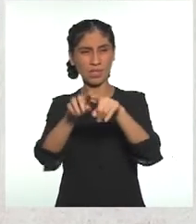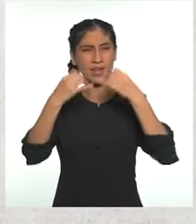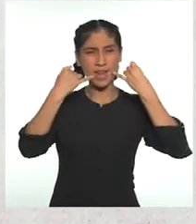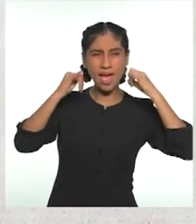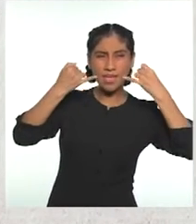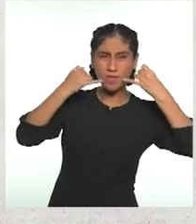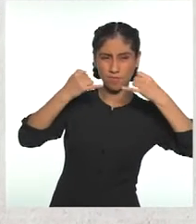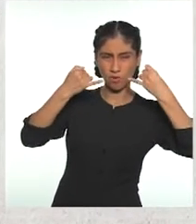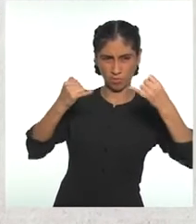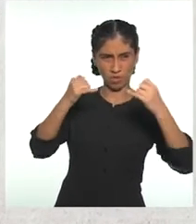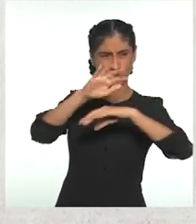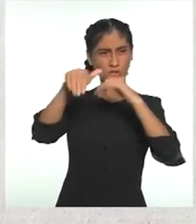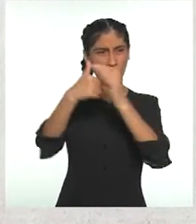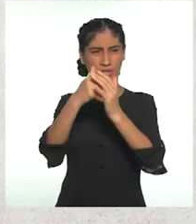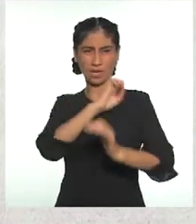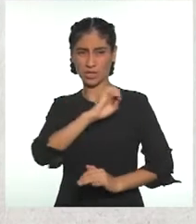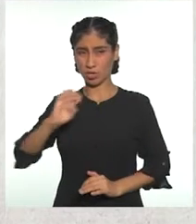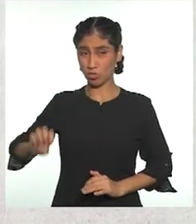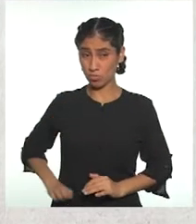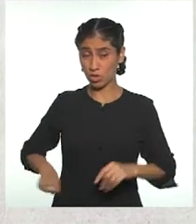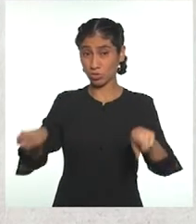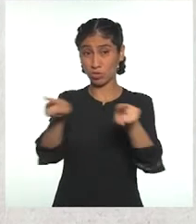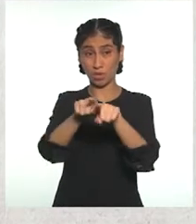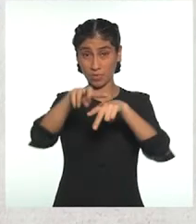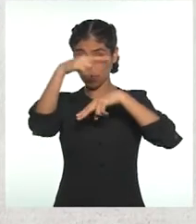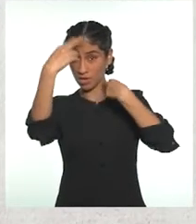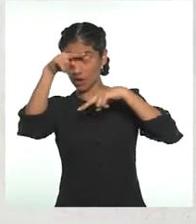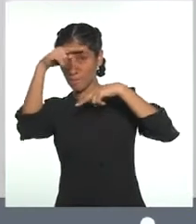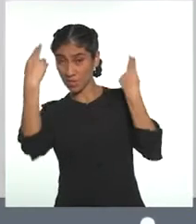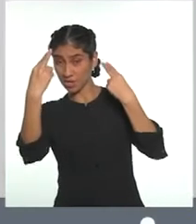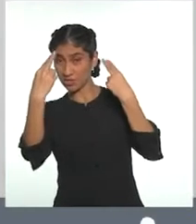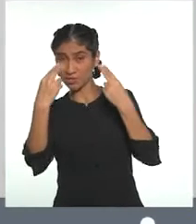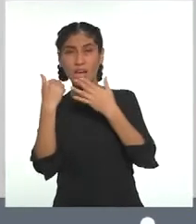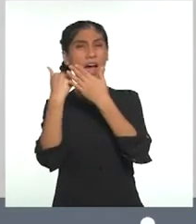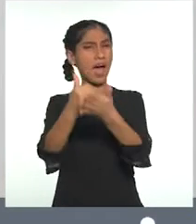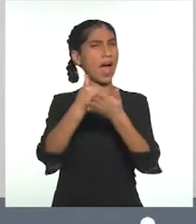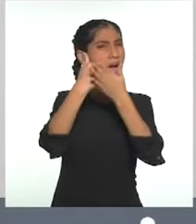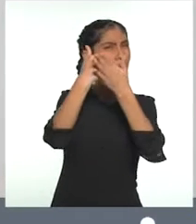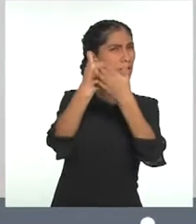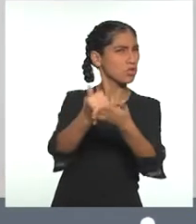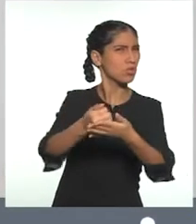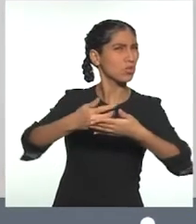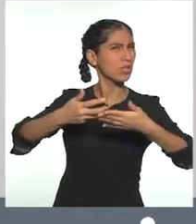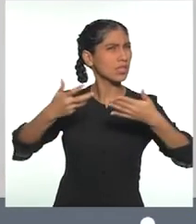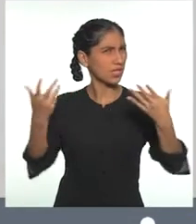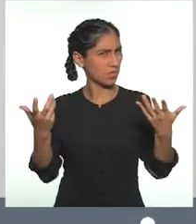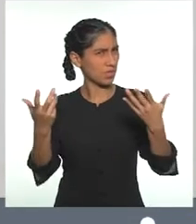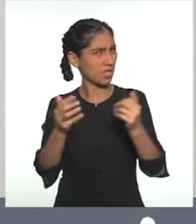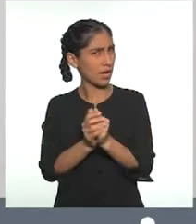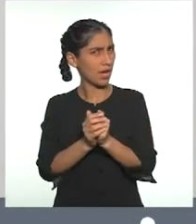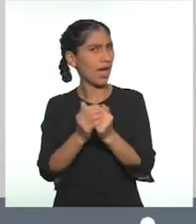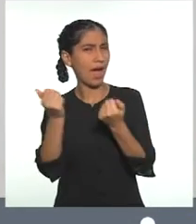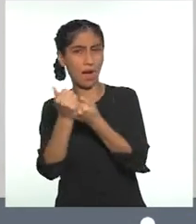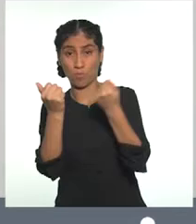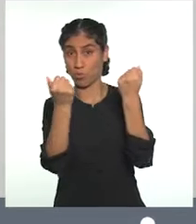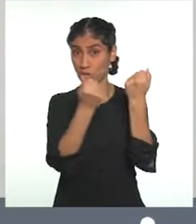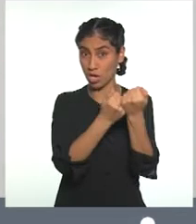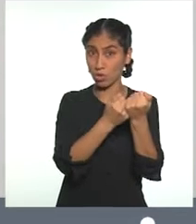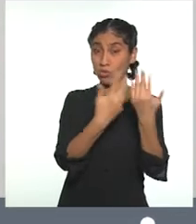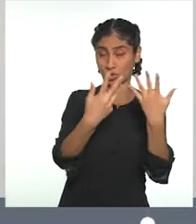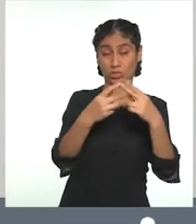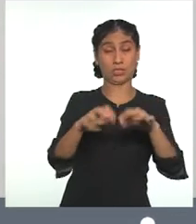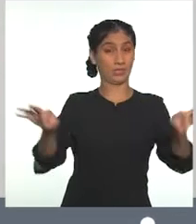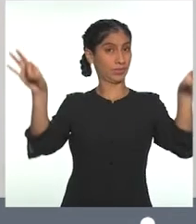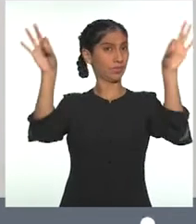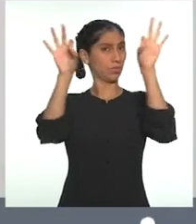y el gobierno contribuyen a la prevención del COVID-19? La información brindada por la prensa y por el gobierno ha contribuido de manera